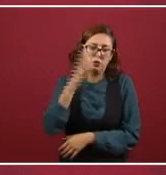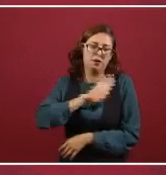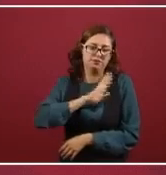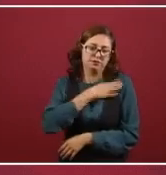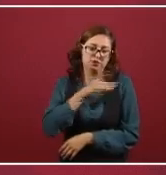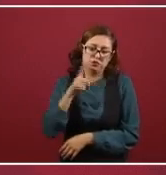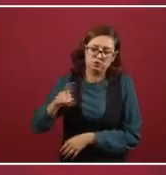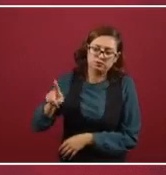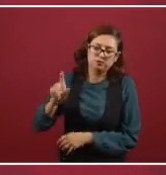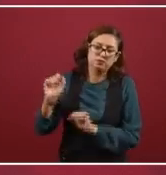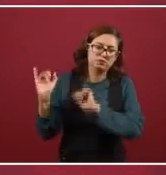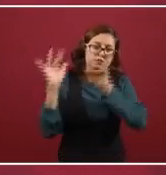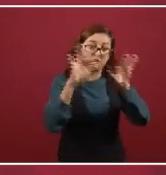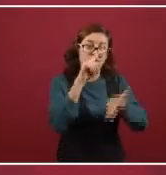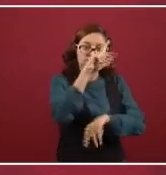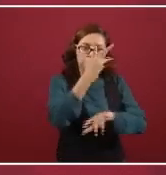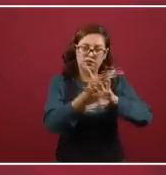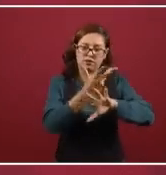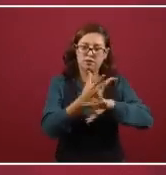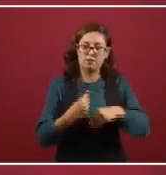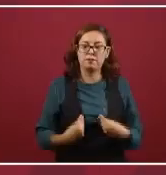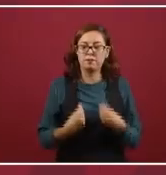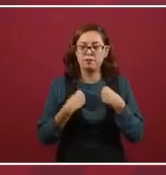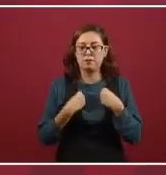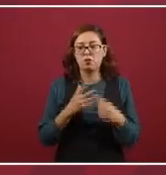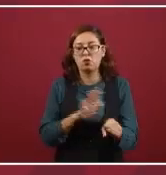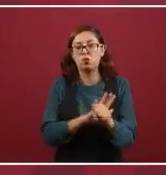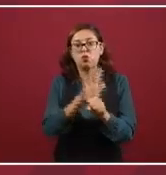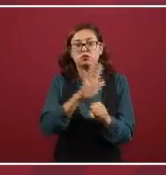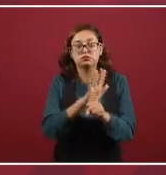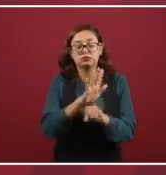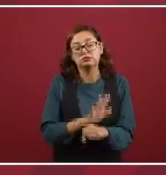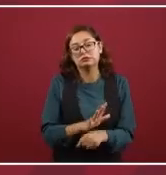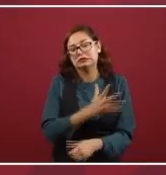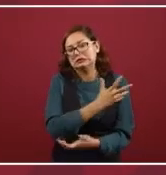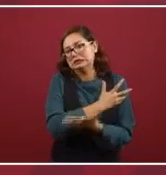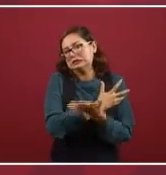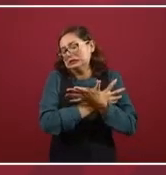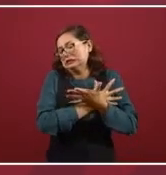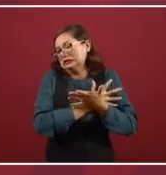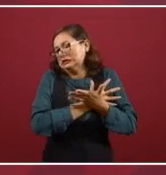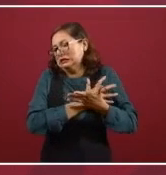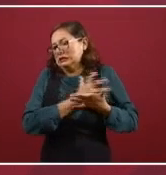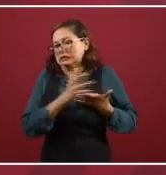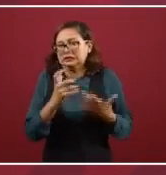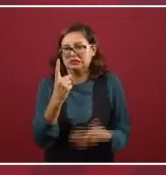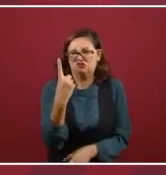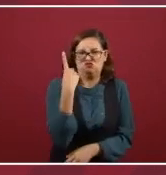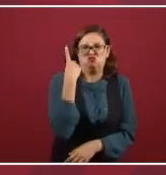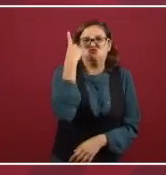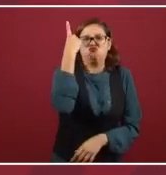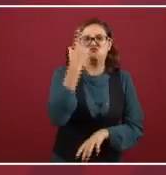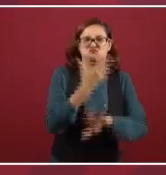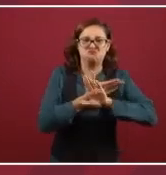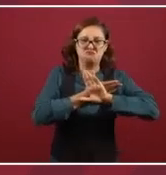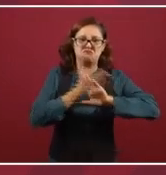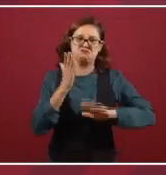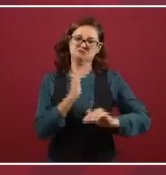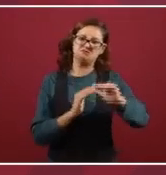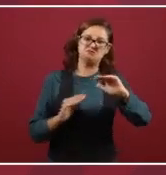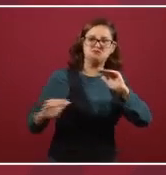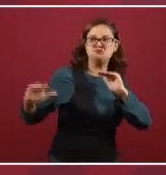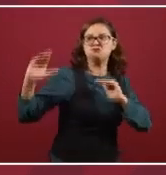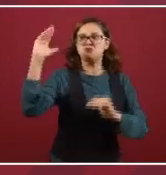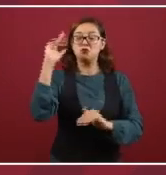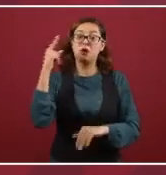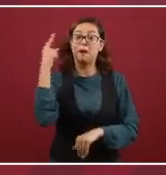Unidos, son los supremacistas blancos y su red en Estados Unidos. Eso lo dijo el director del FBI ante el